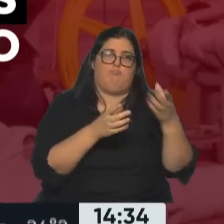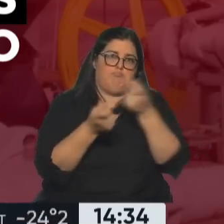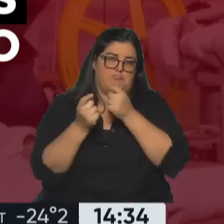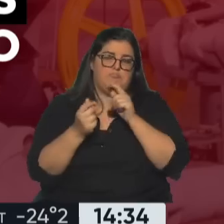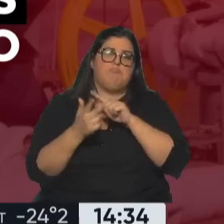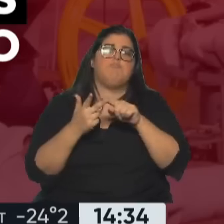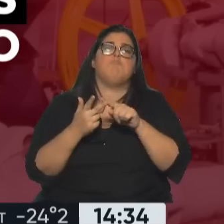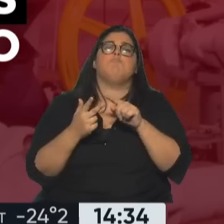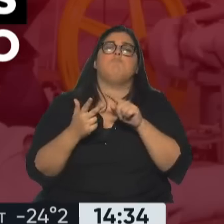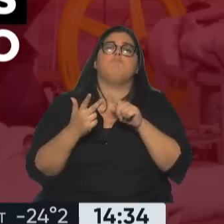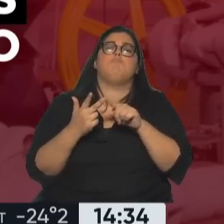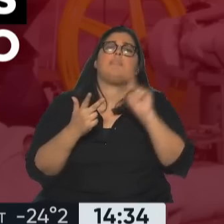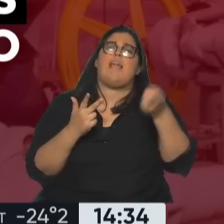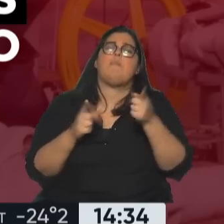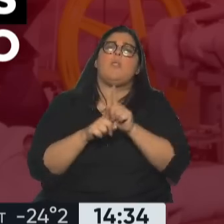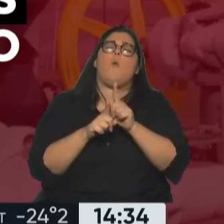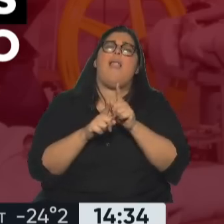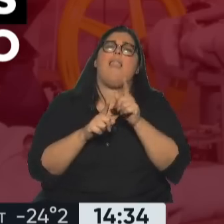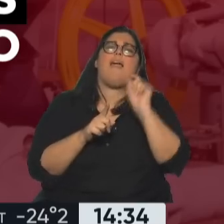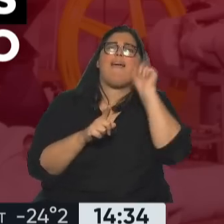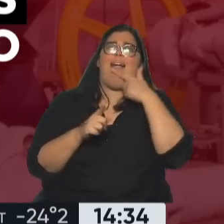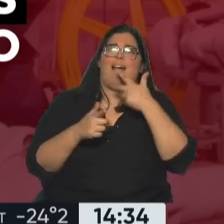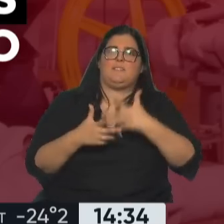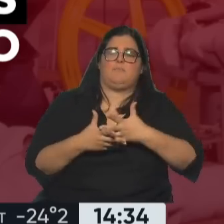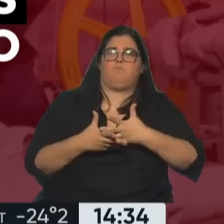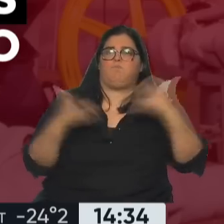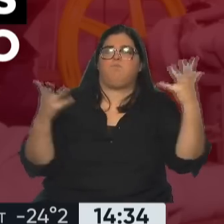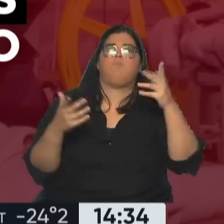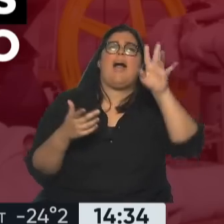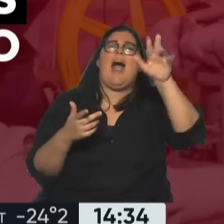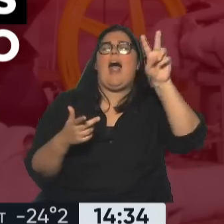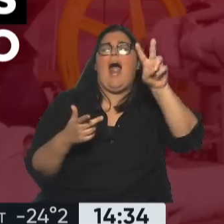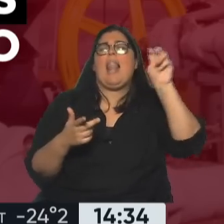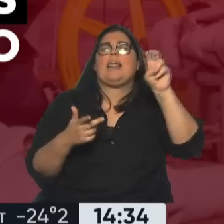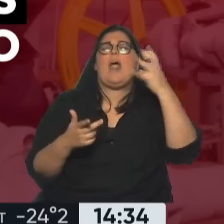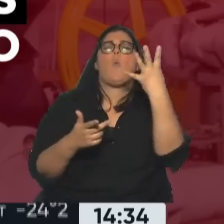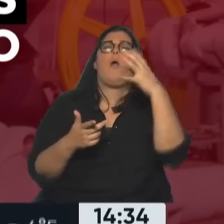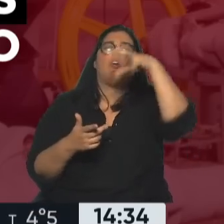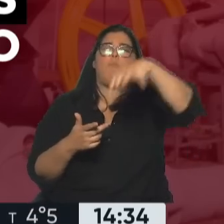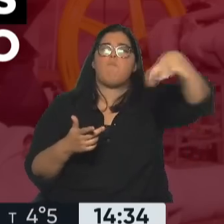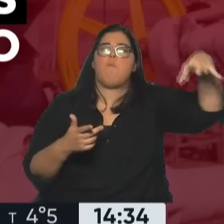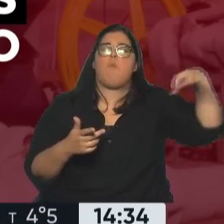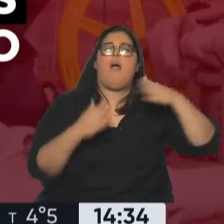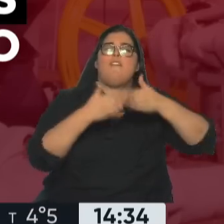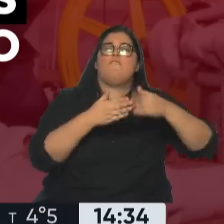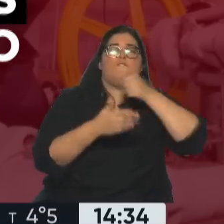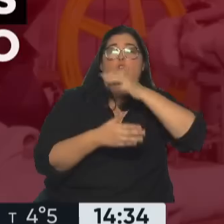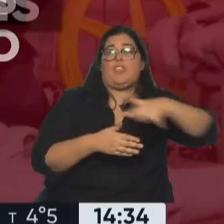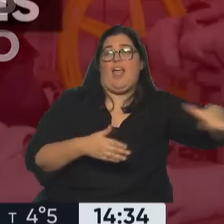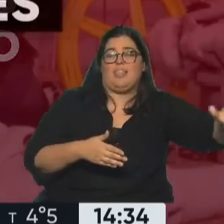Y también aumento del volumen de gas, como decíamos recién, alquiler de 4 terminales flotantes para importar gas natural